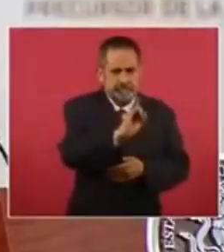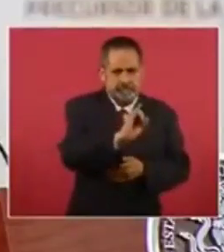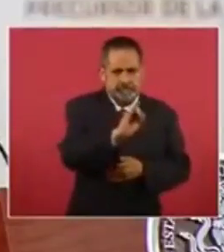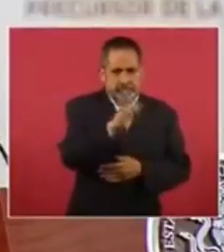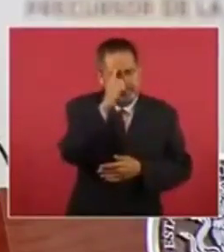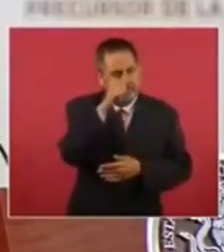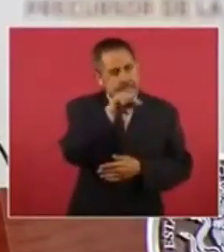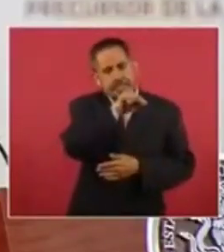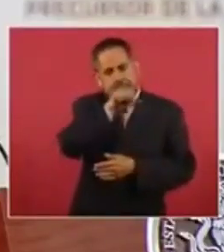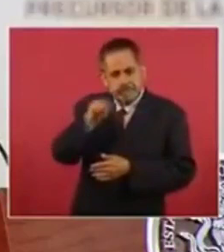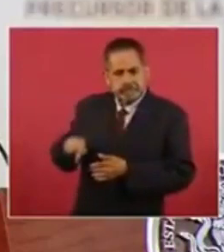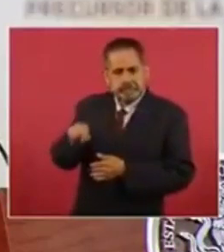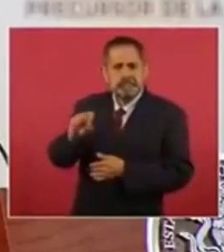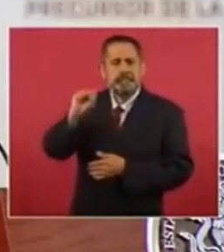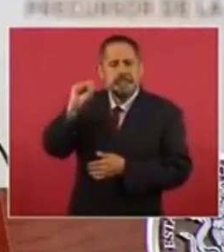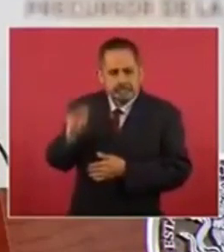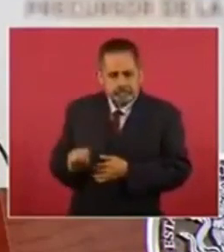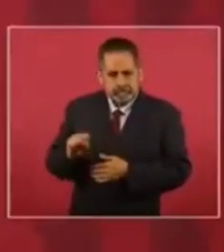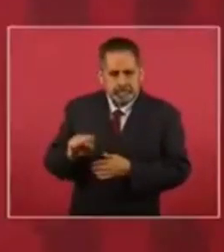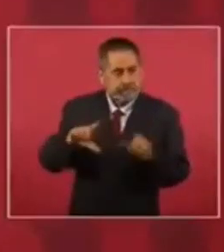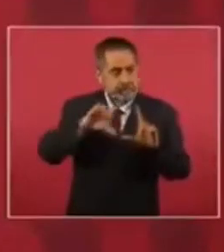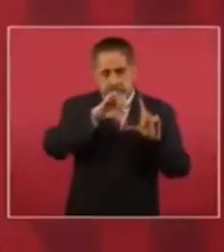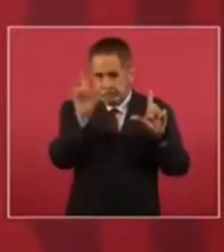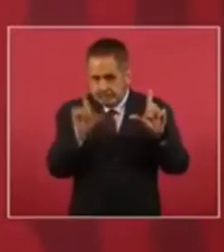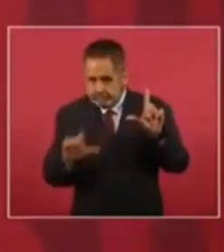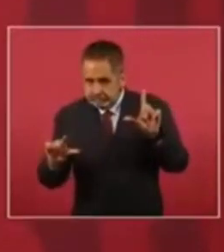para el sur-sureste.